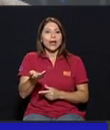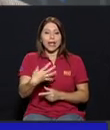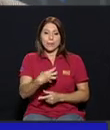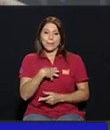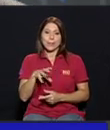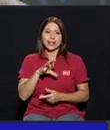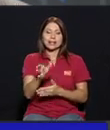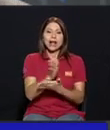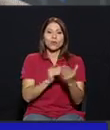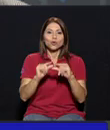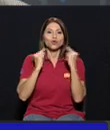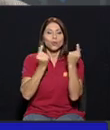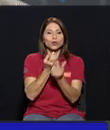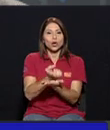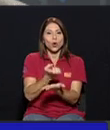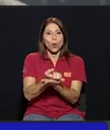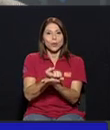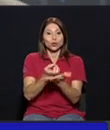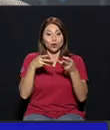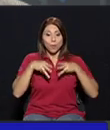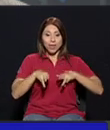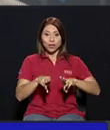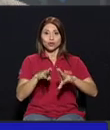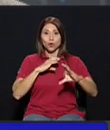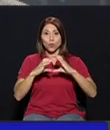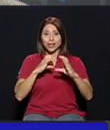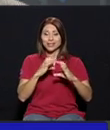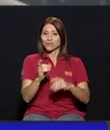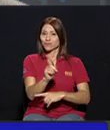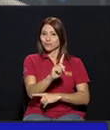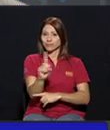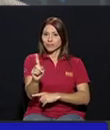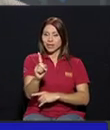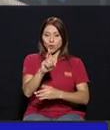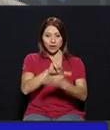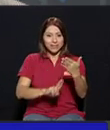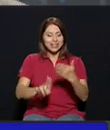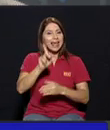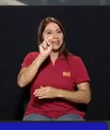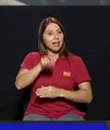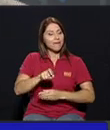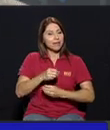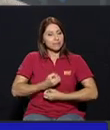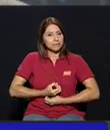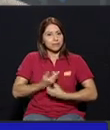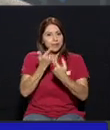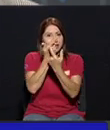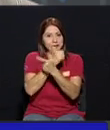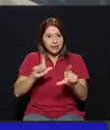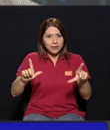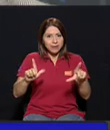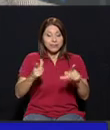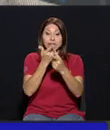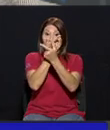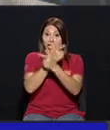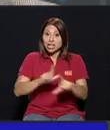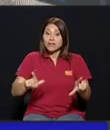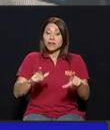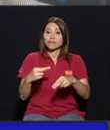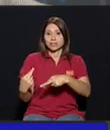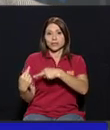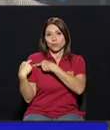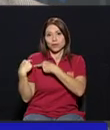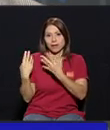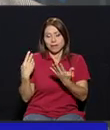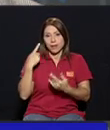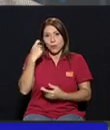grupos económicos, de los medios de comunicación social, sino que tiene que ser una institución esencialmente libre. Libre, y claro está, libre,